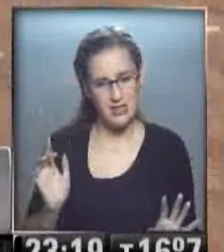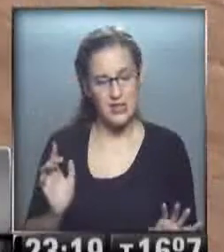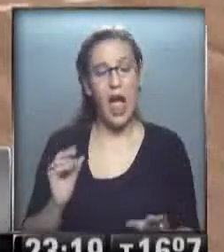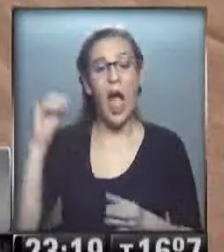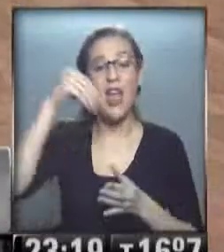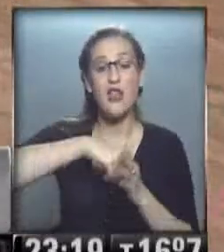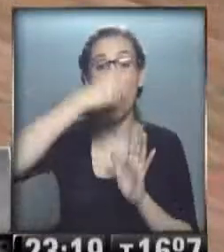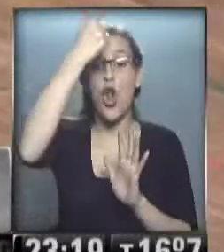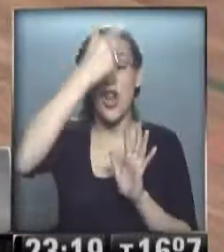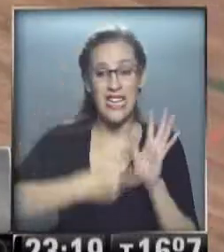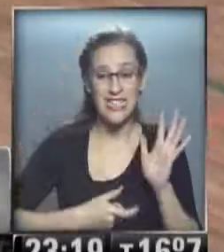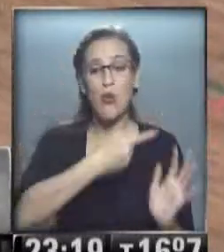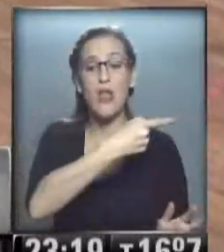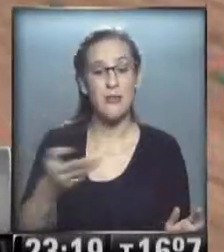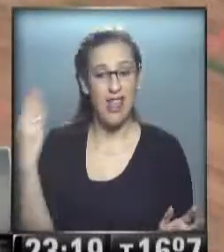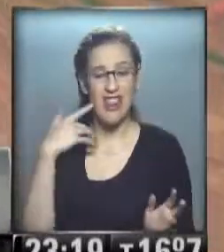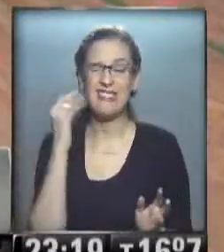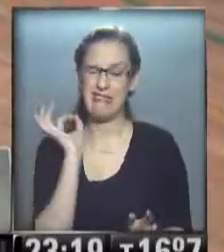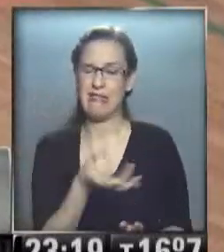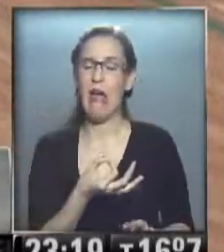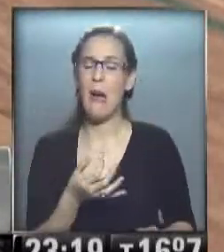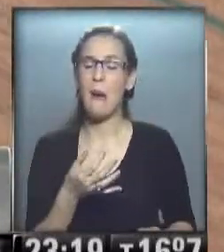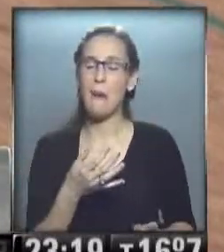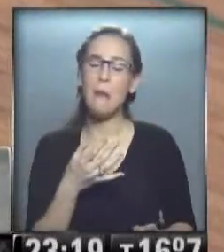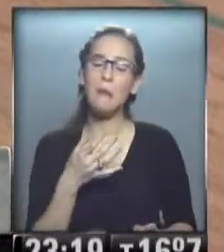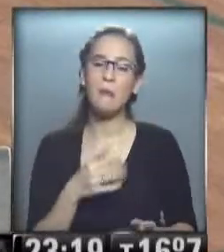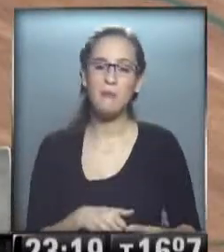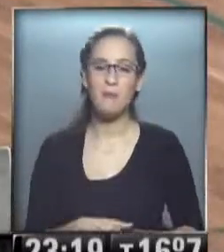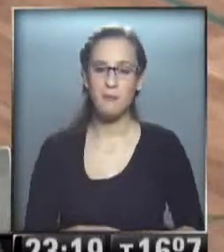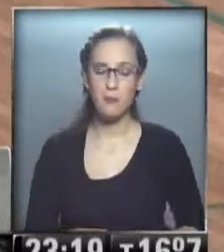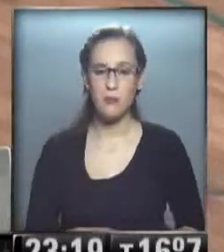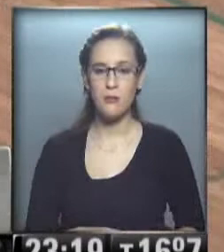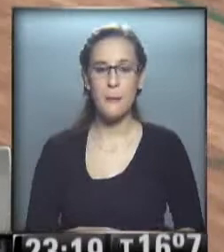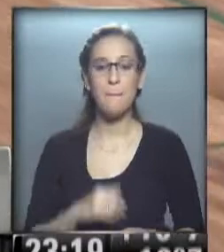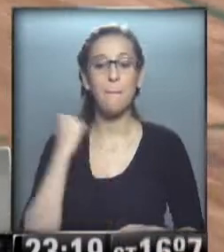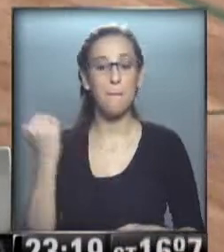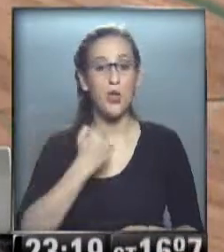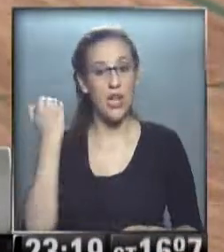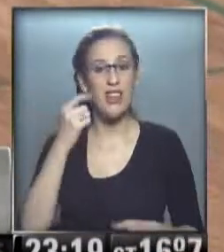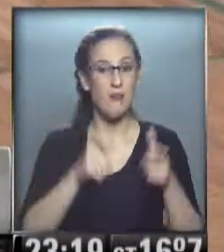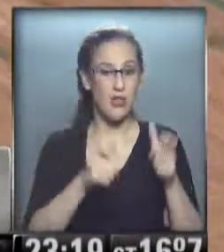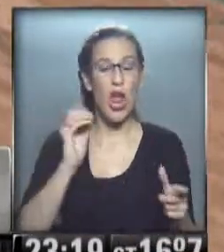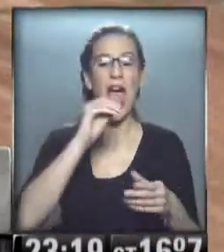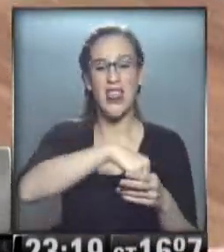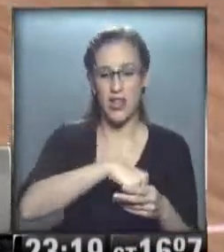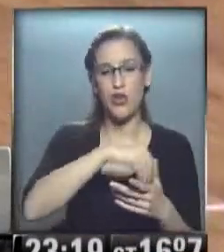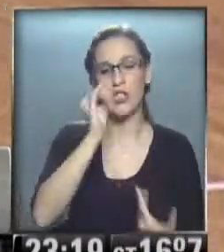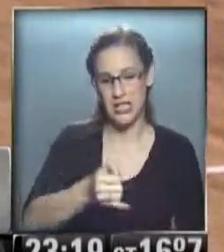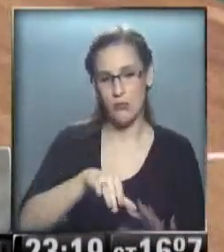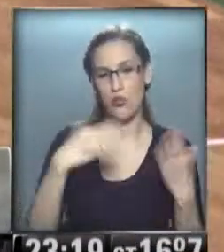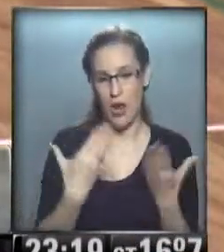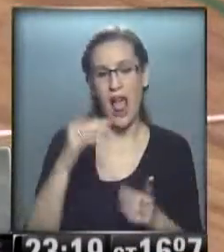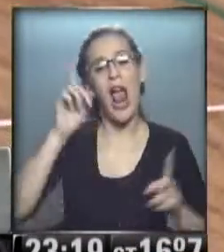que se filtró además hace una semana atrás, donde la base de esa lista van a estar dentro de este Mundial, hay algunos nombres que si bien estaban